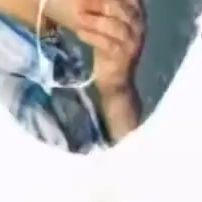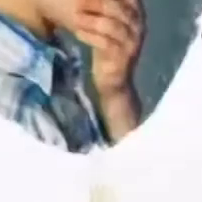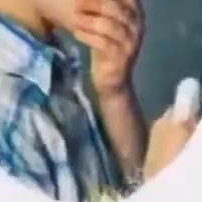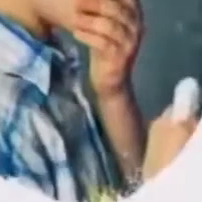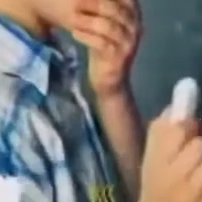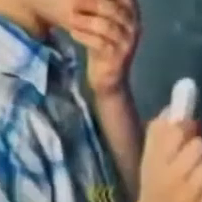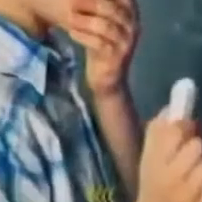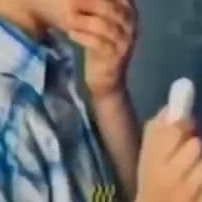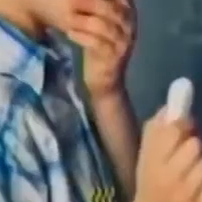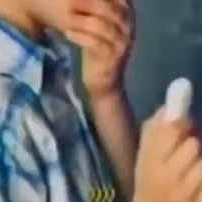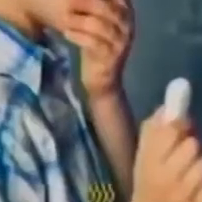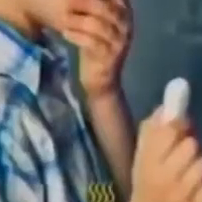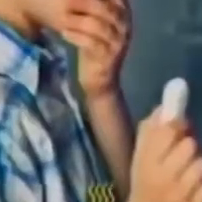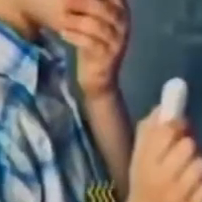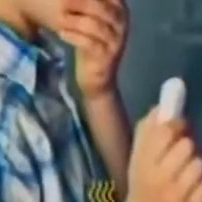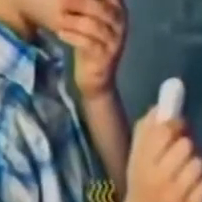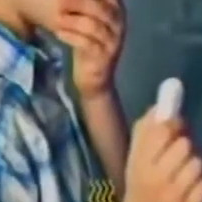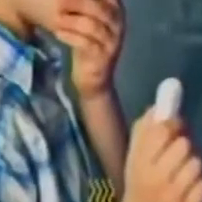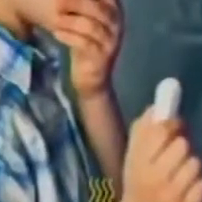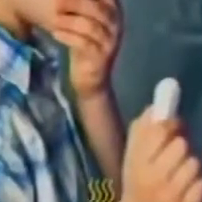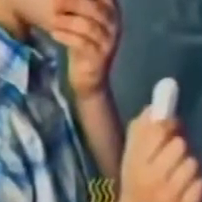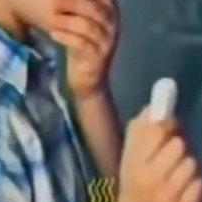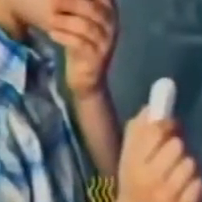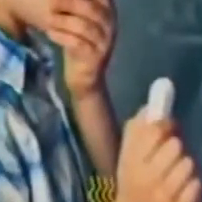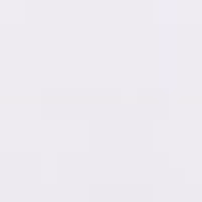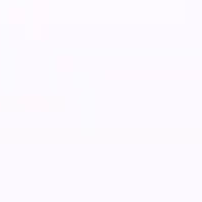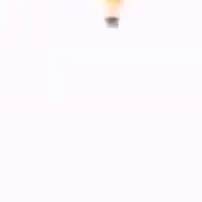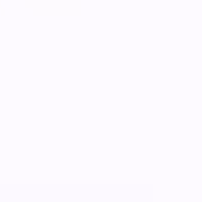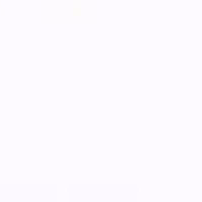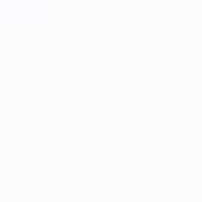A continuación, Matemática Quinto Primaria.